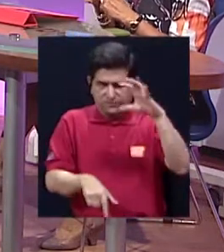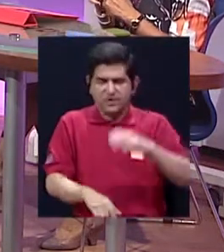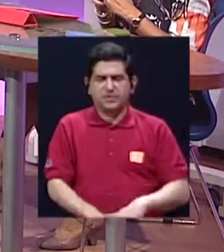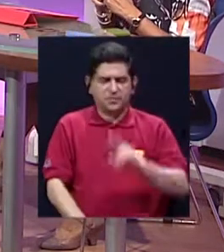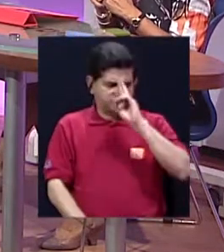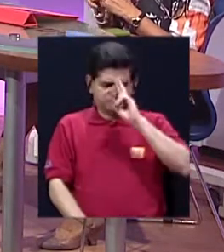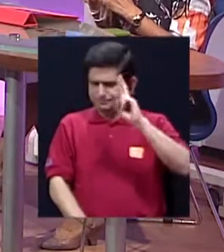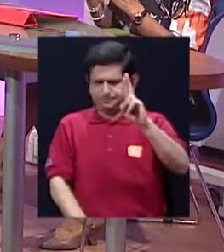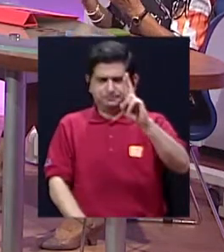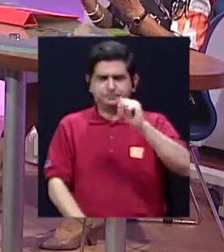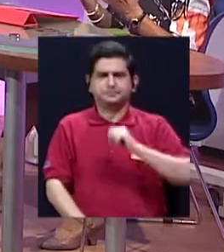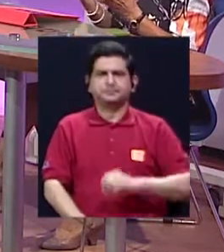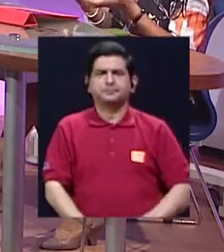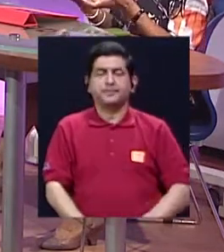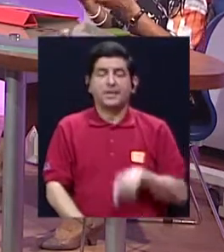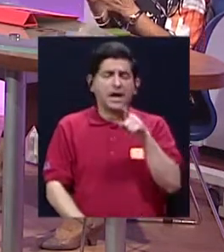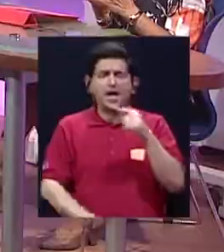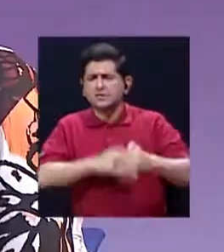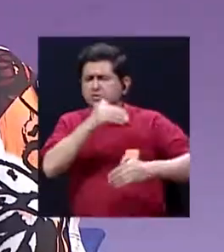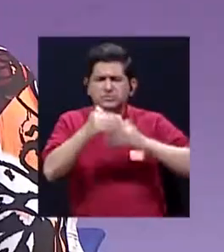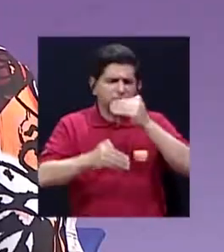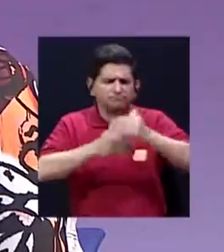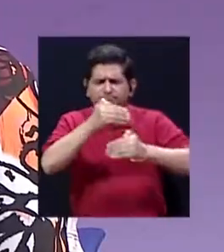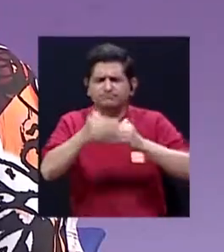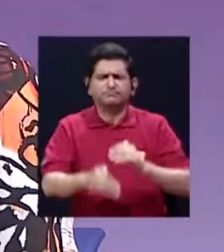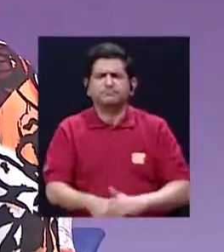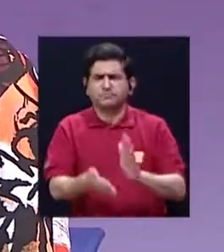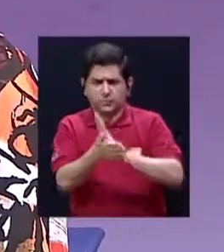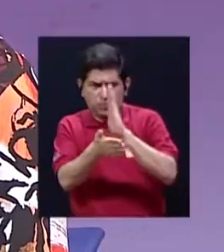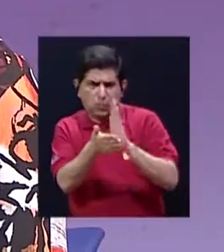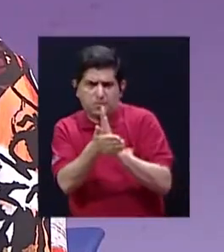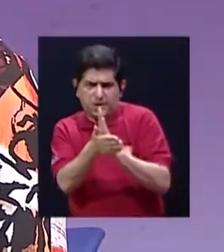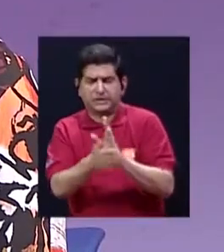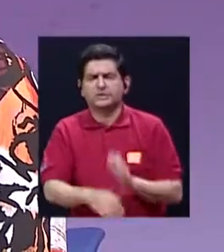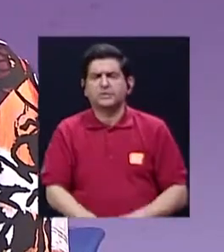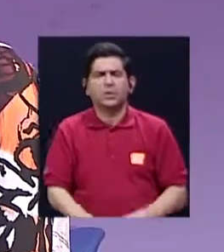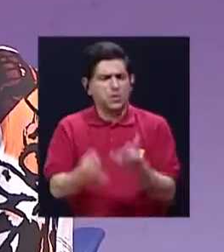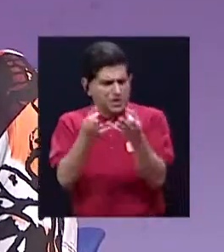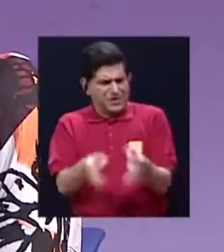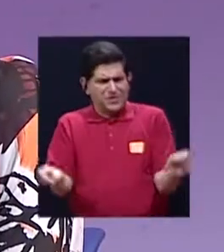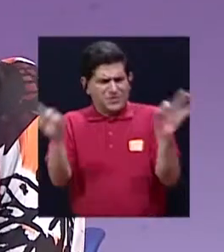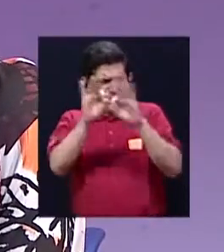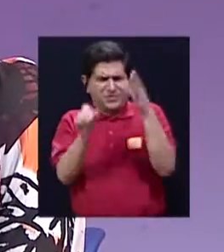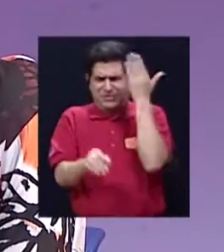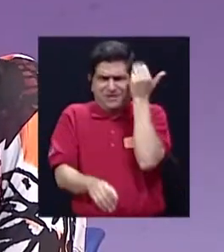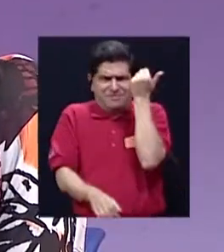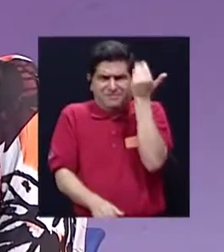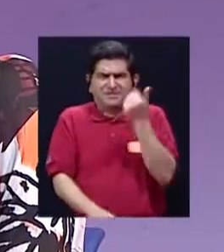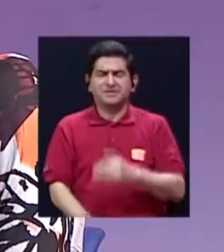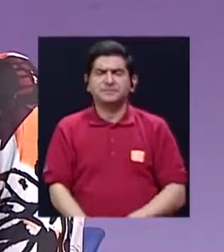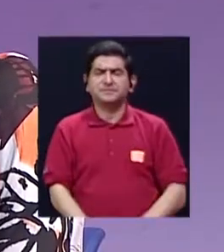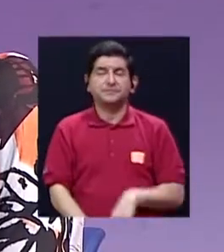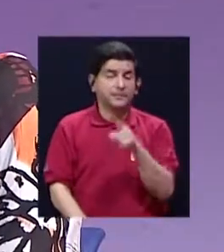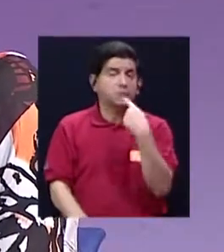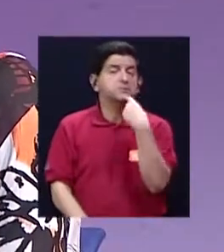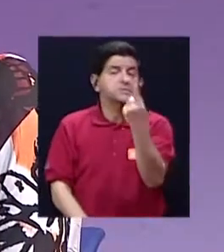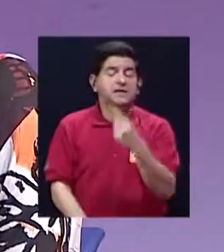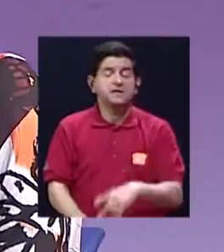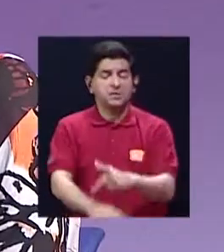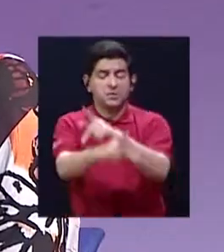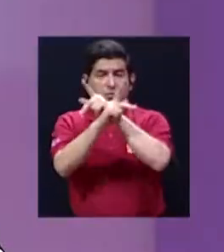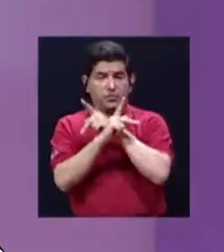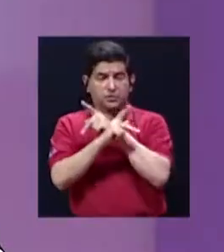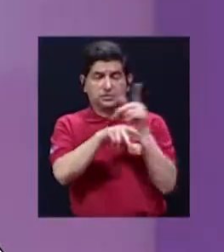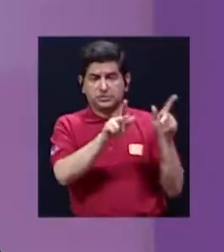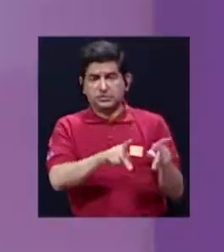Reverencias. Este protocolo, estábamos hablando del protocolo, ¿por qué es tan importante? Usted decía que para protección